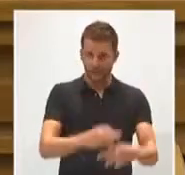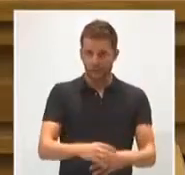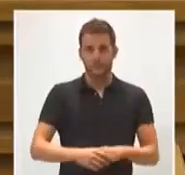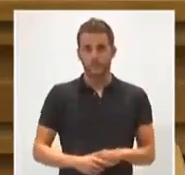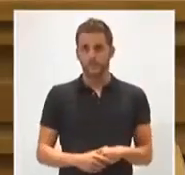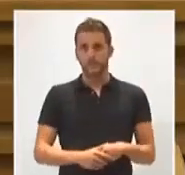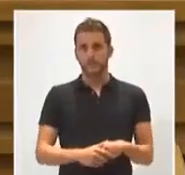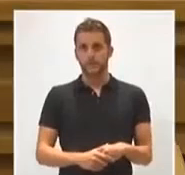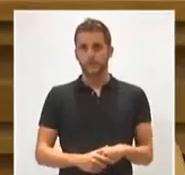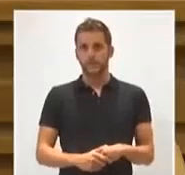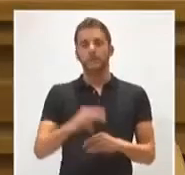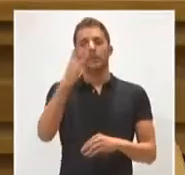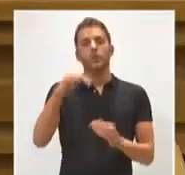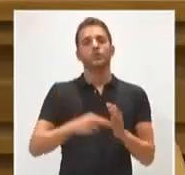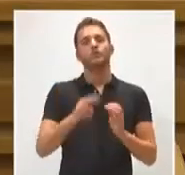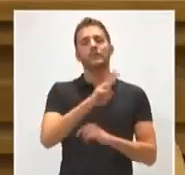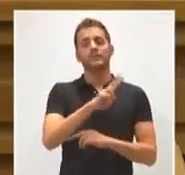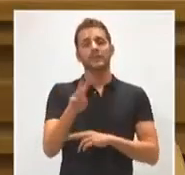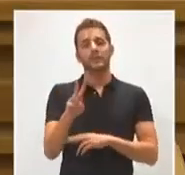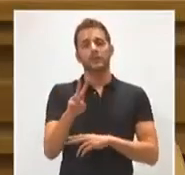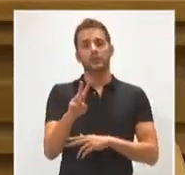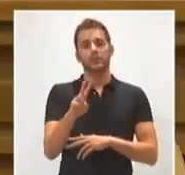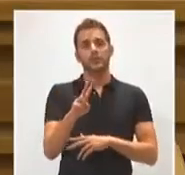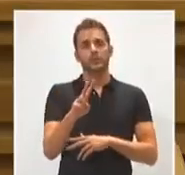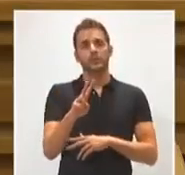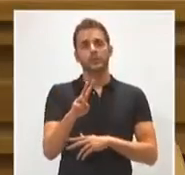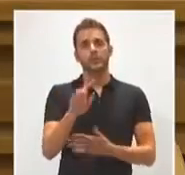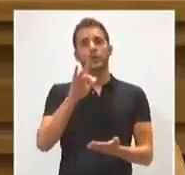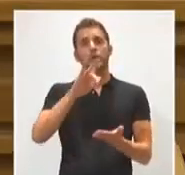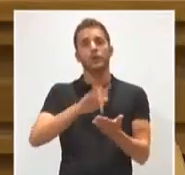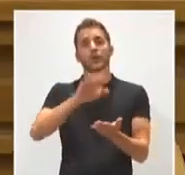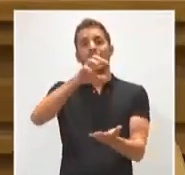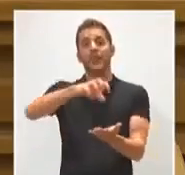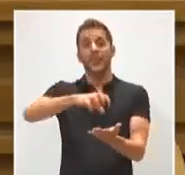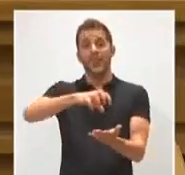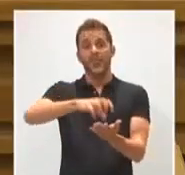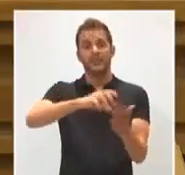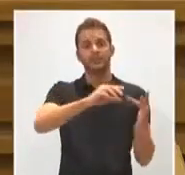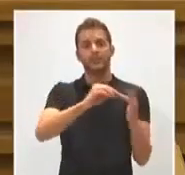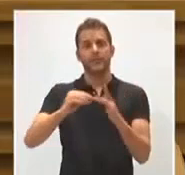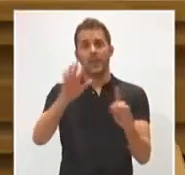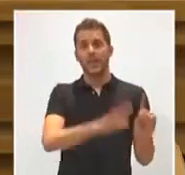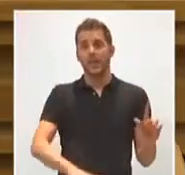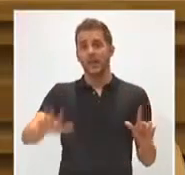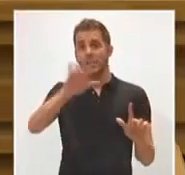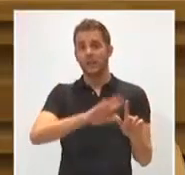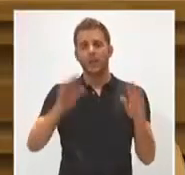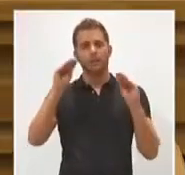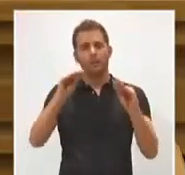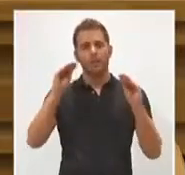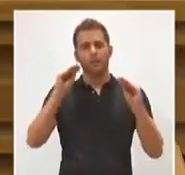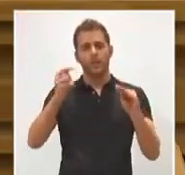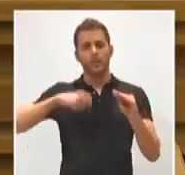en 2022 se pondrán en marcha el centro de referencia nacional de la formación profesional